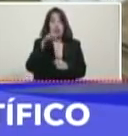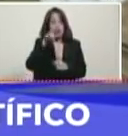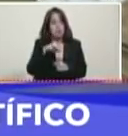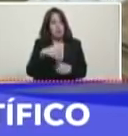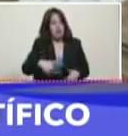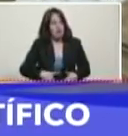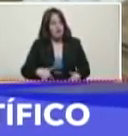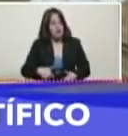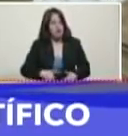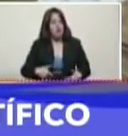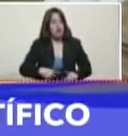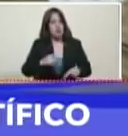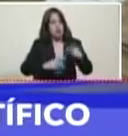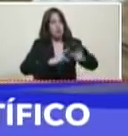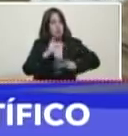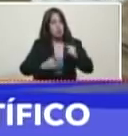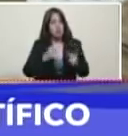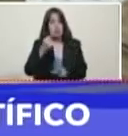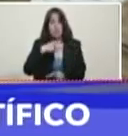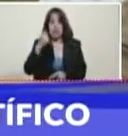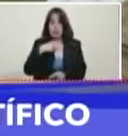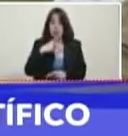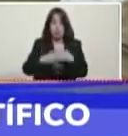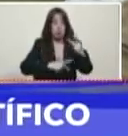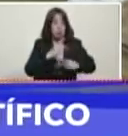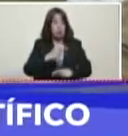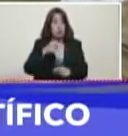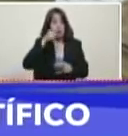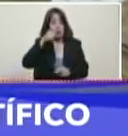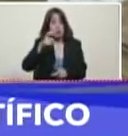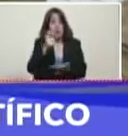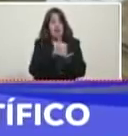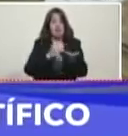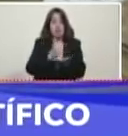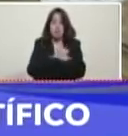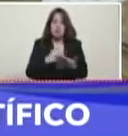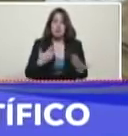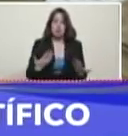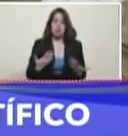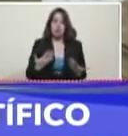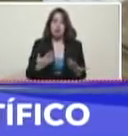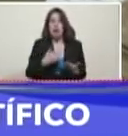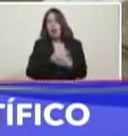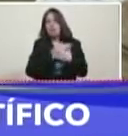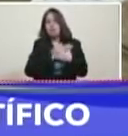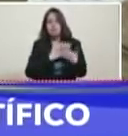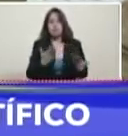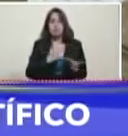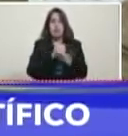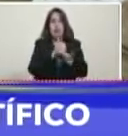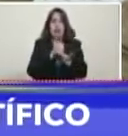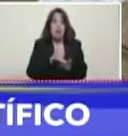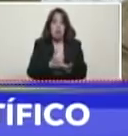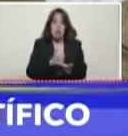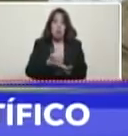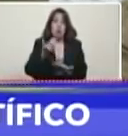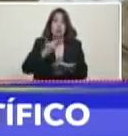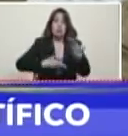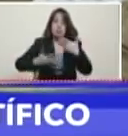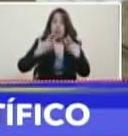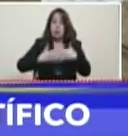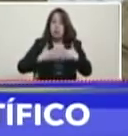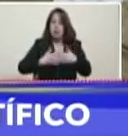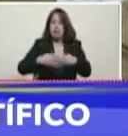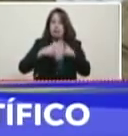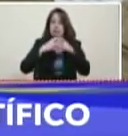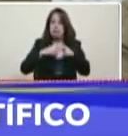dedicar esfuerzos a la producción de medicamentos, producción para la seguridad farmacéutica, con la ayuda de la mecánica, de la